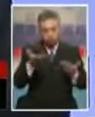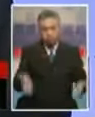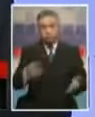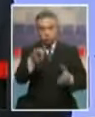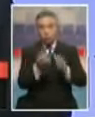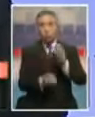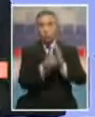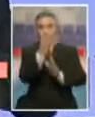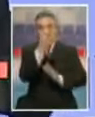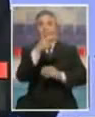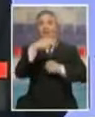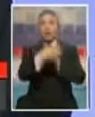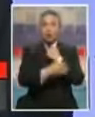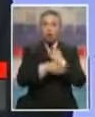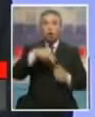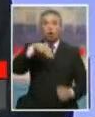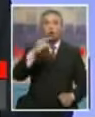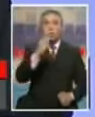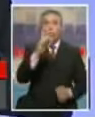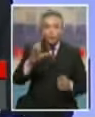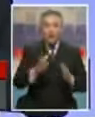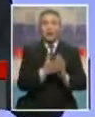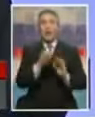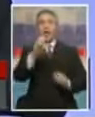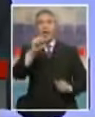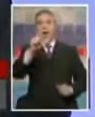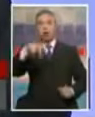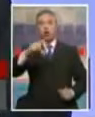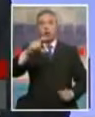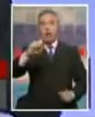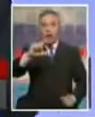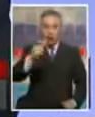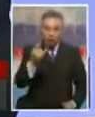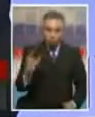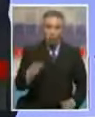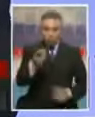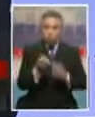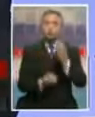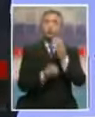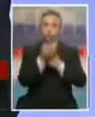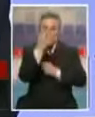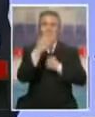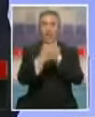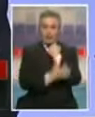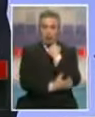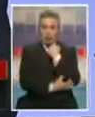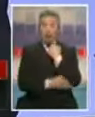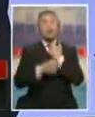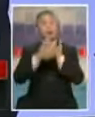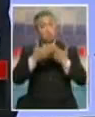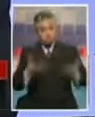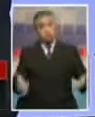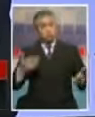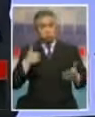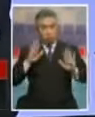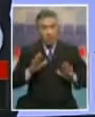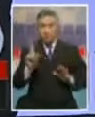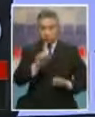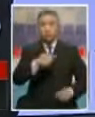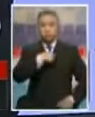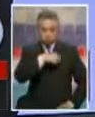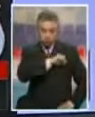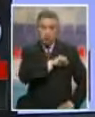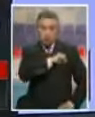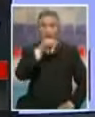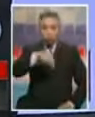nueva región Ñuble, una nueva región Aconcagua, un conjunto de nuevas regiones, pero no me quiero detener en eso. Yo soy un convencido y vengo a Santiago, y